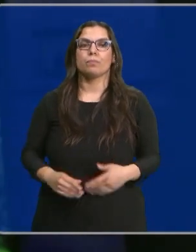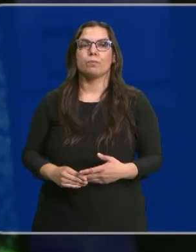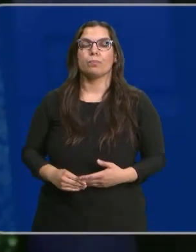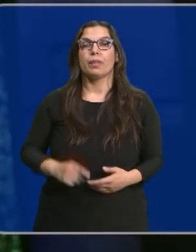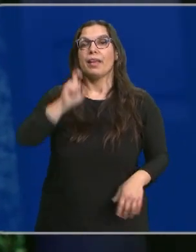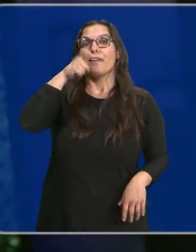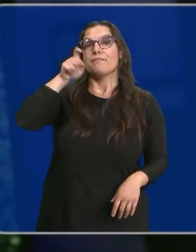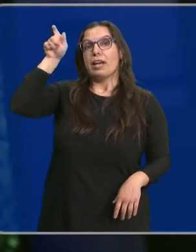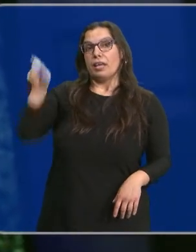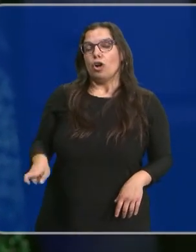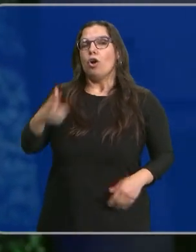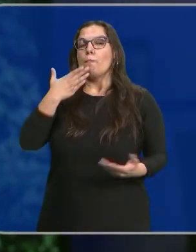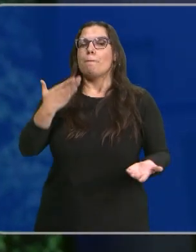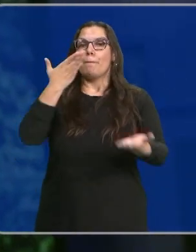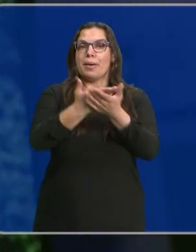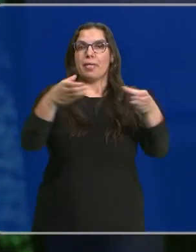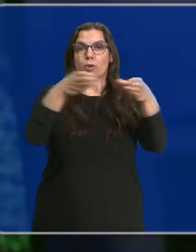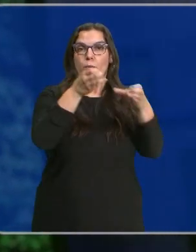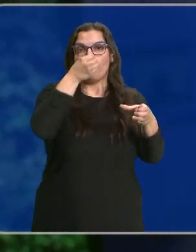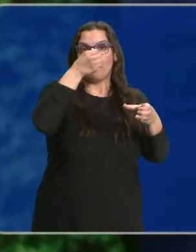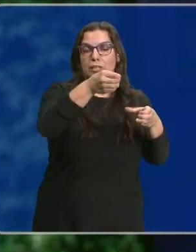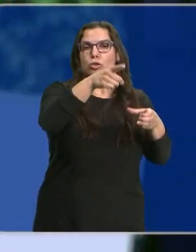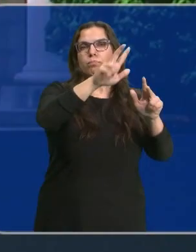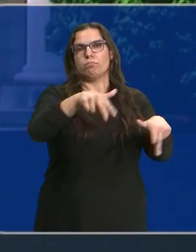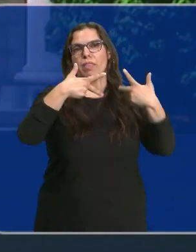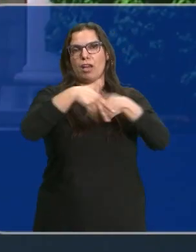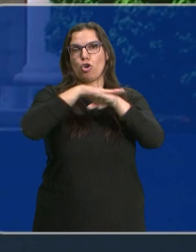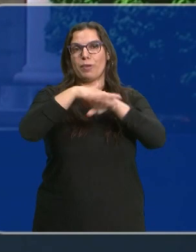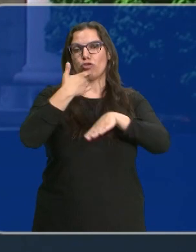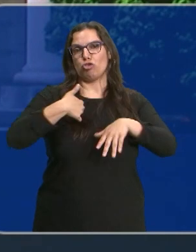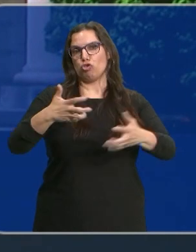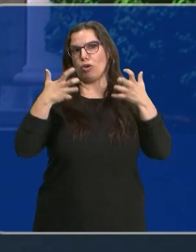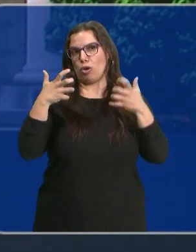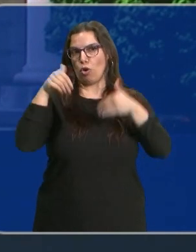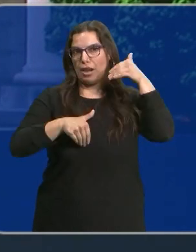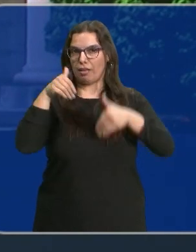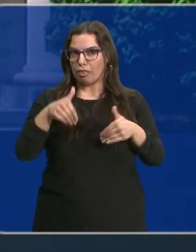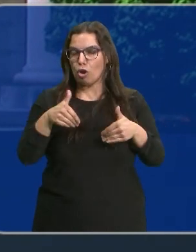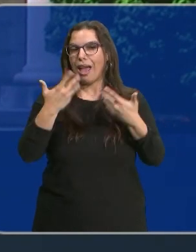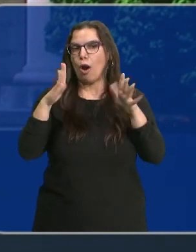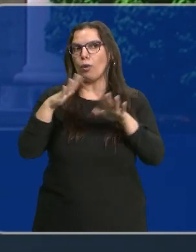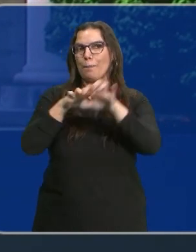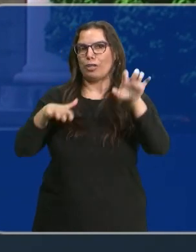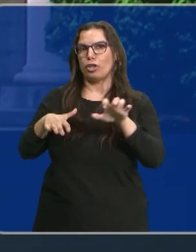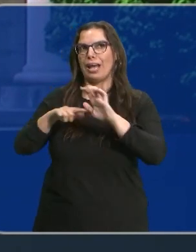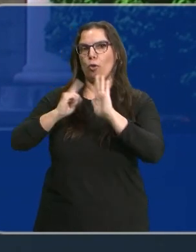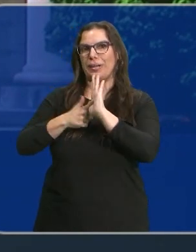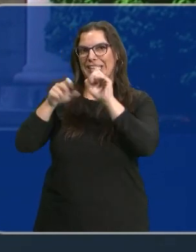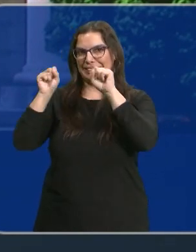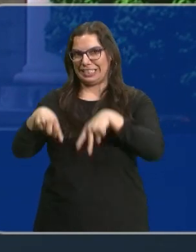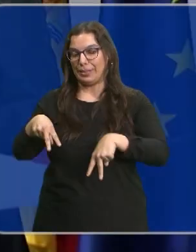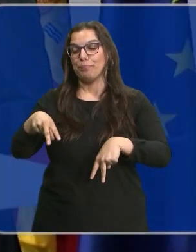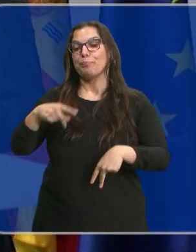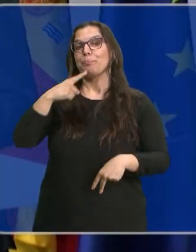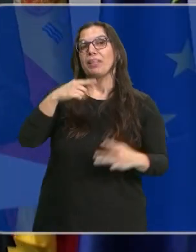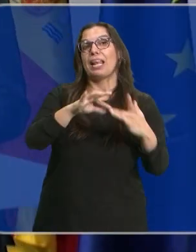Alberto Núñez Feijó pedirá al Partido Socialista que le dejen gobernar si gana las elecciones, pero no consigue la mayoría absoluta. El líder